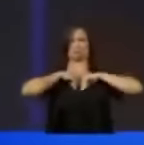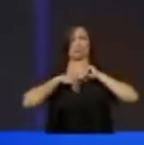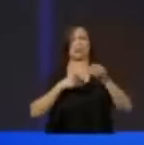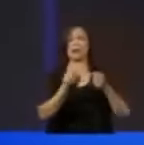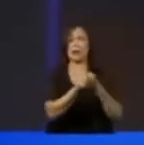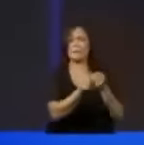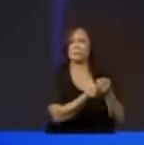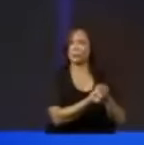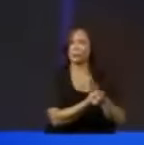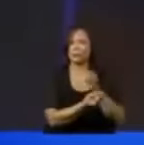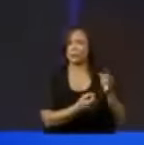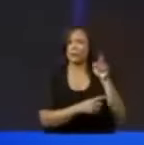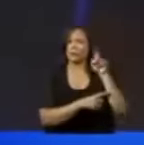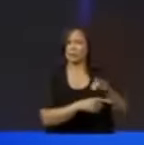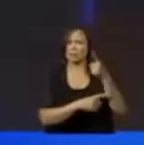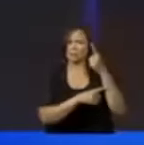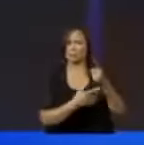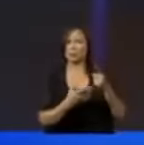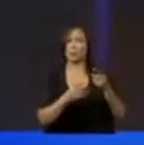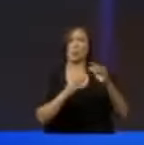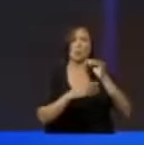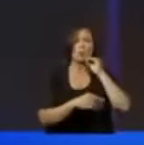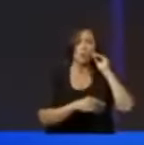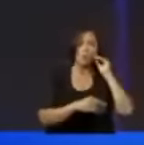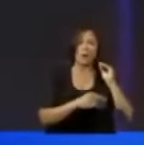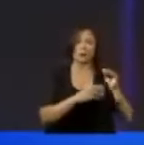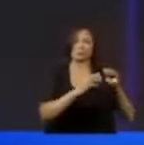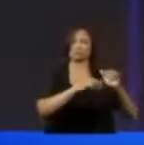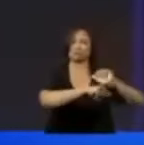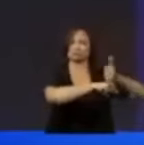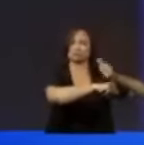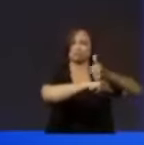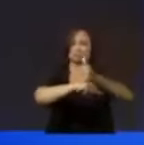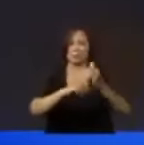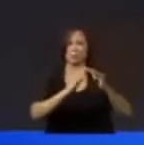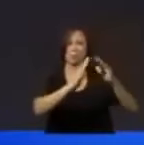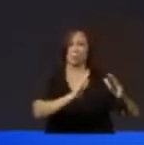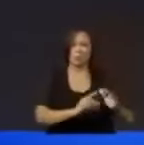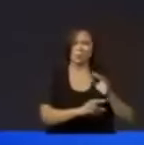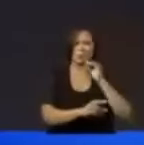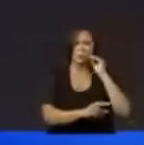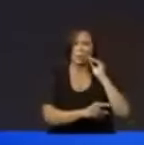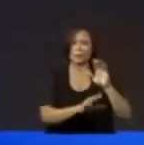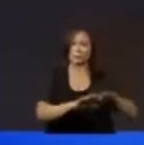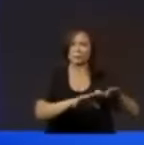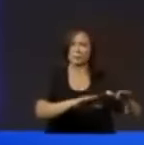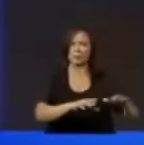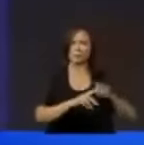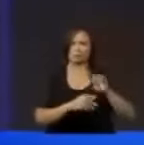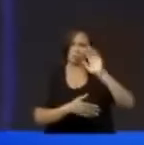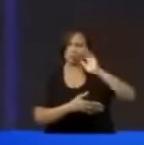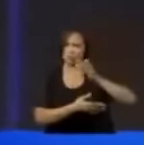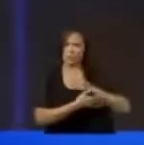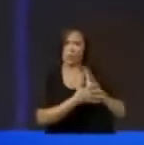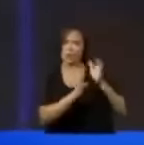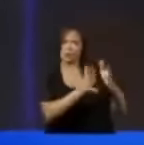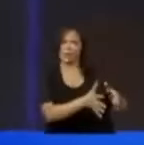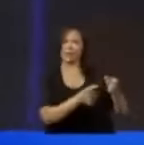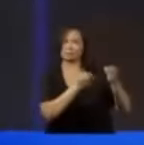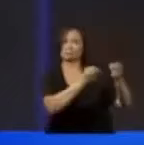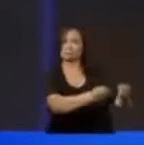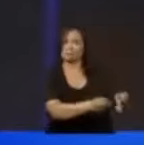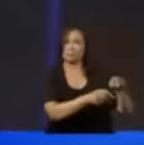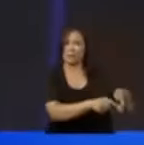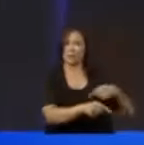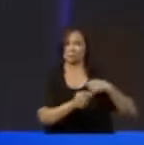que apoyarlas. Hay que llevar una estancia infantil a cada municipio que pueda tener sus hijos y trabajar al